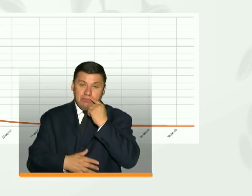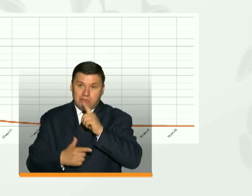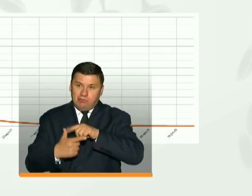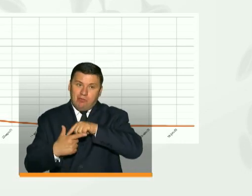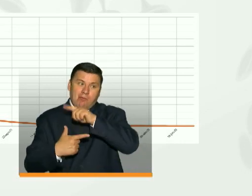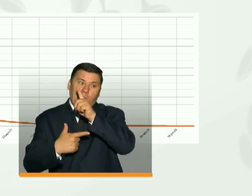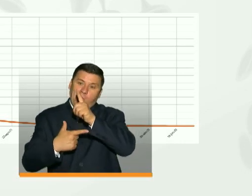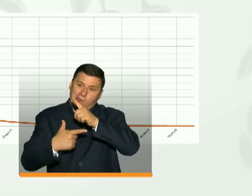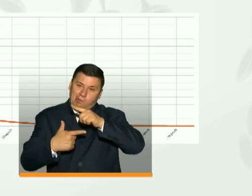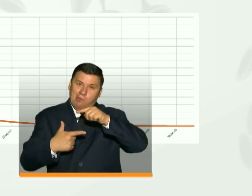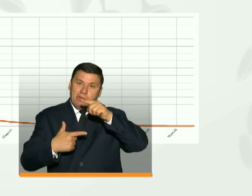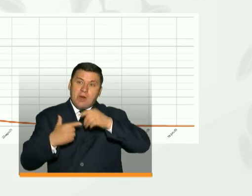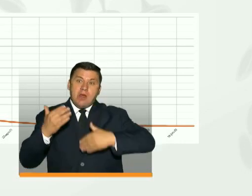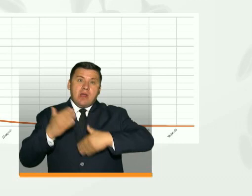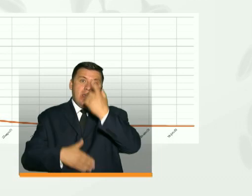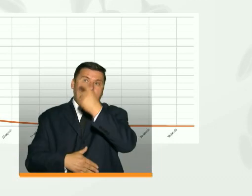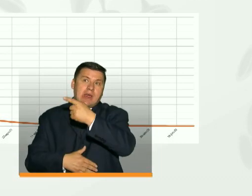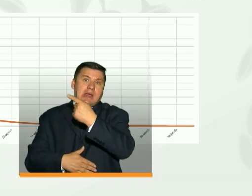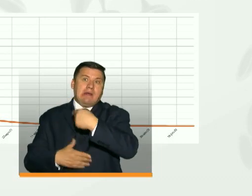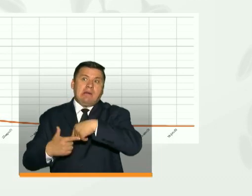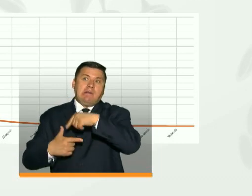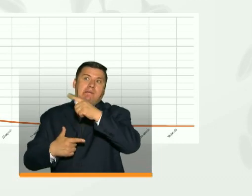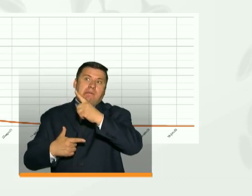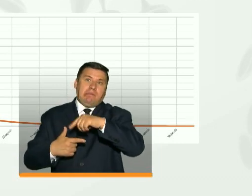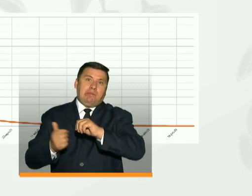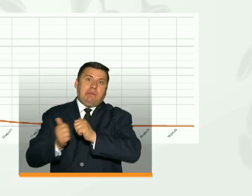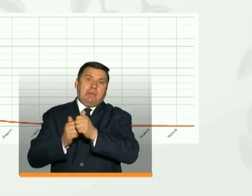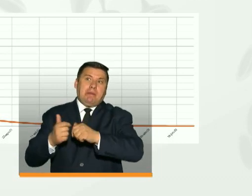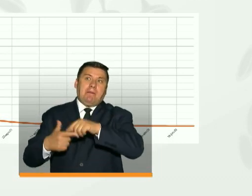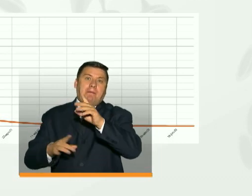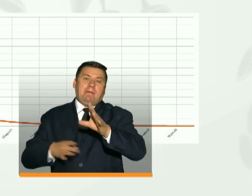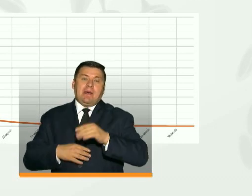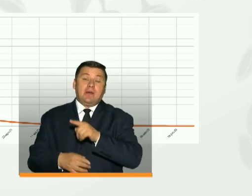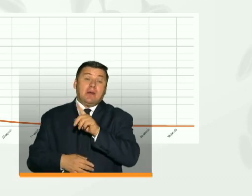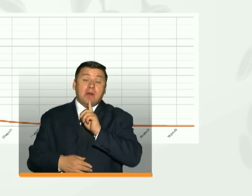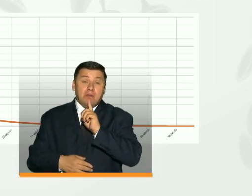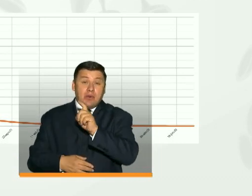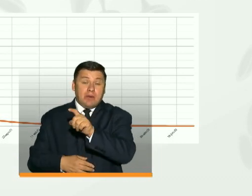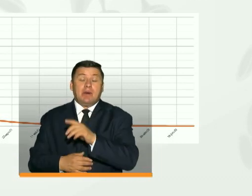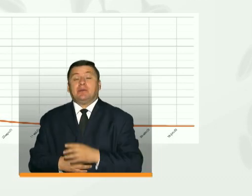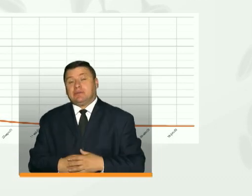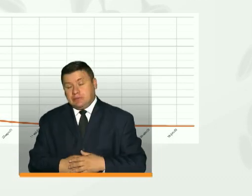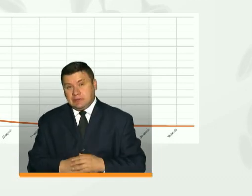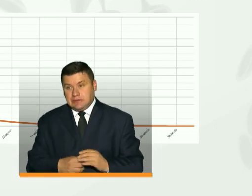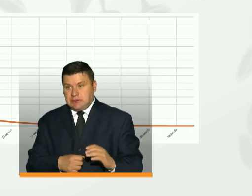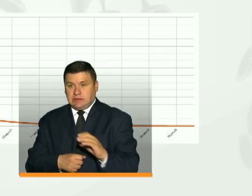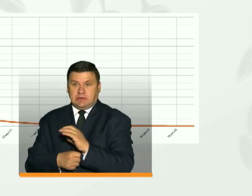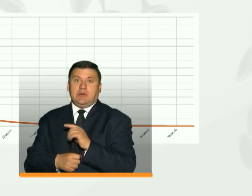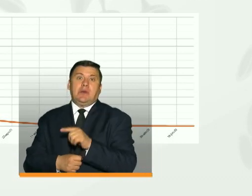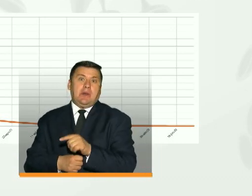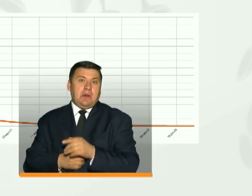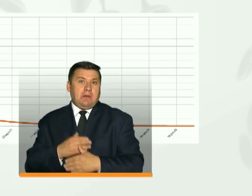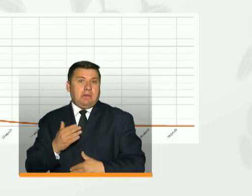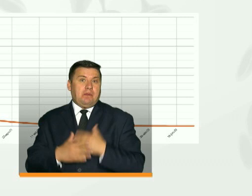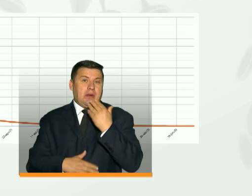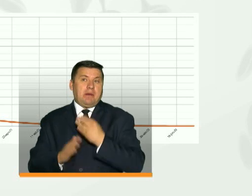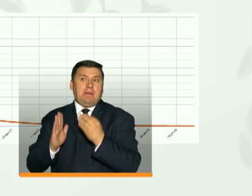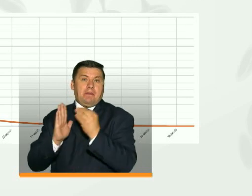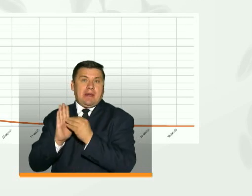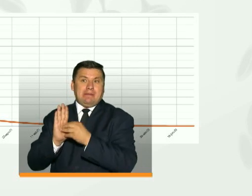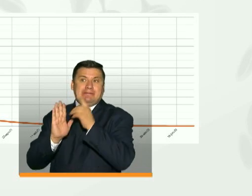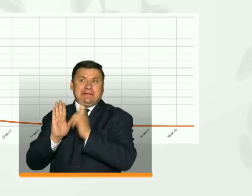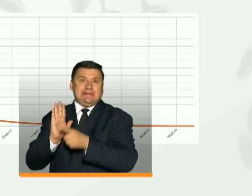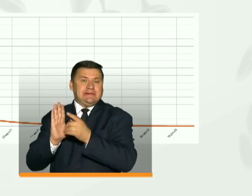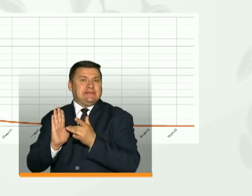curva, estamos apenas iniciando el remonte, por lo tanto, y Bucaramanga es una ciudad donde las medidas se empiezan a implantar